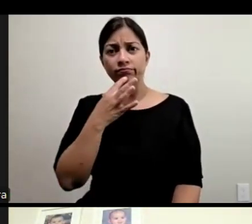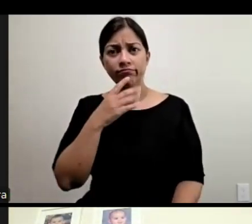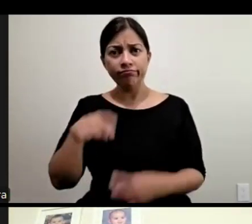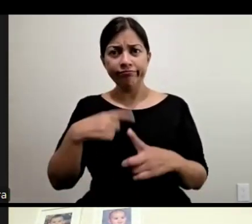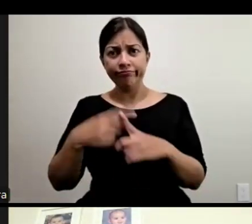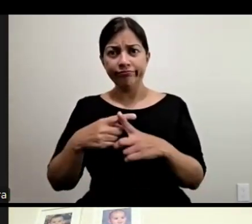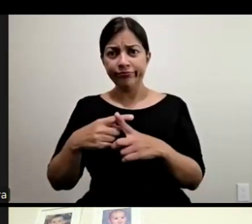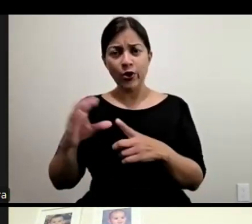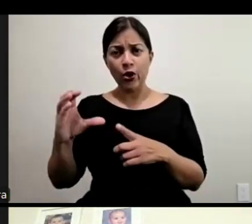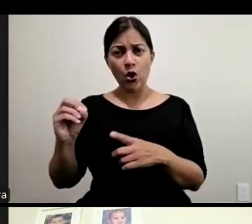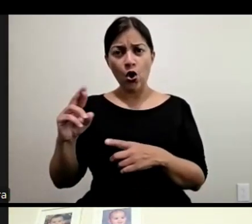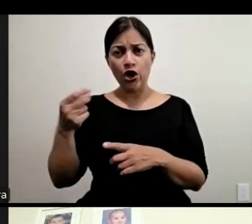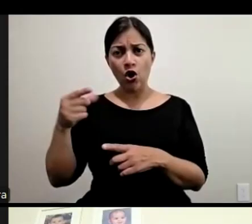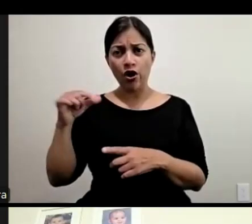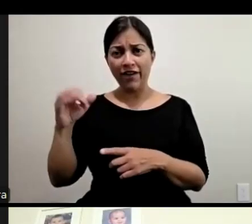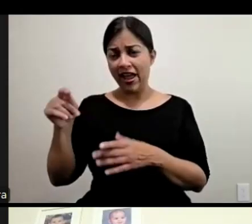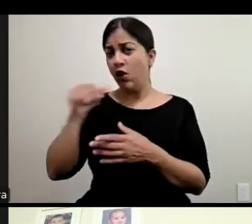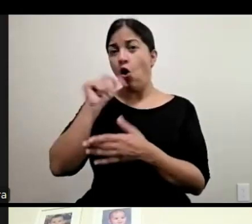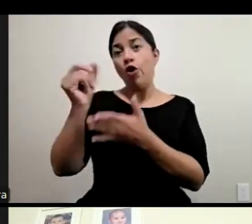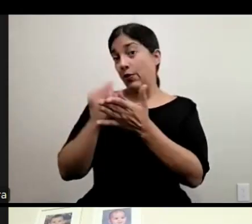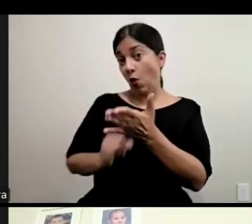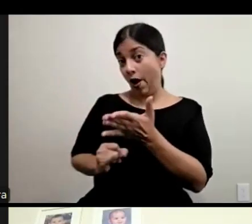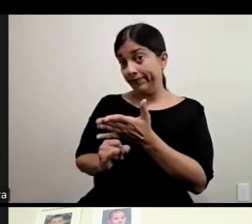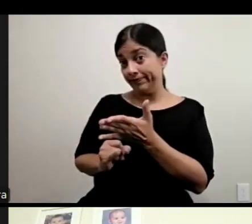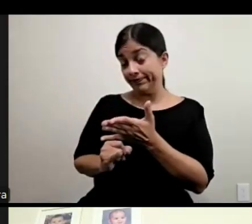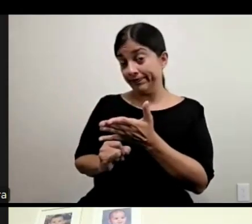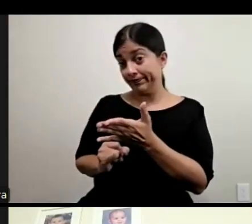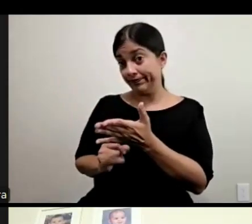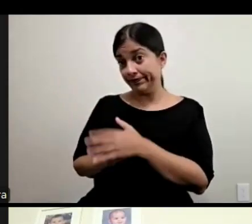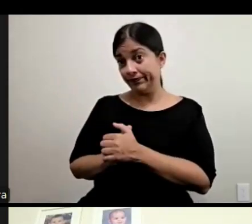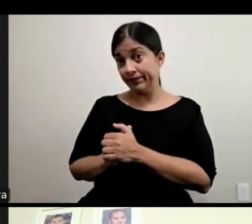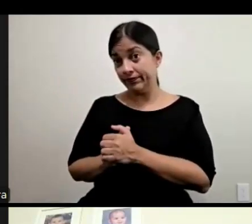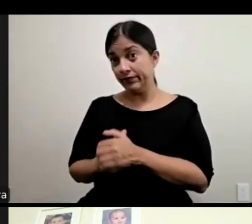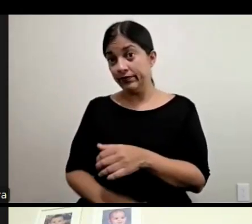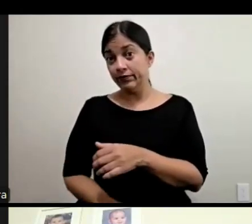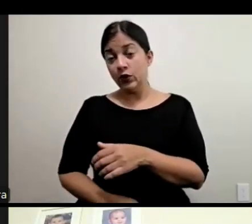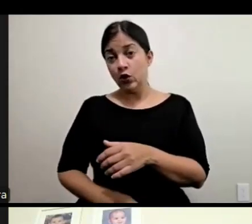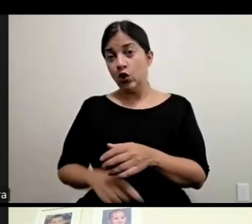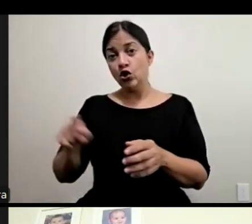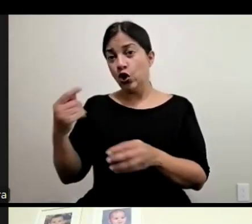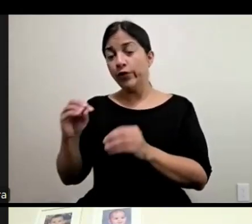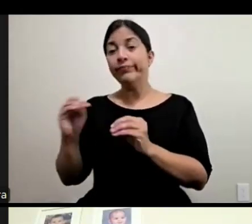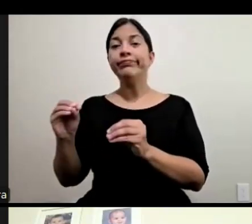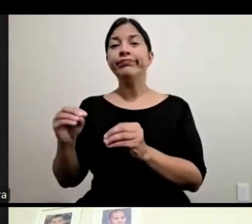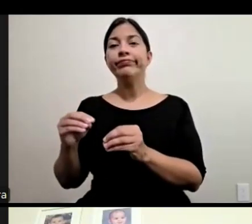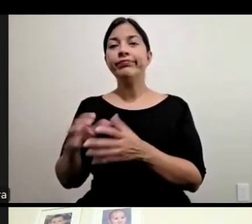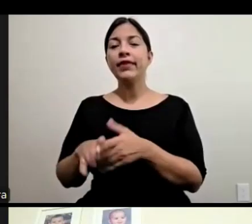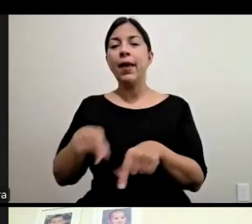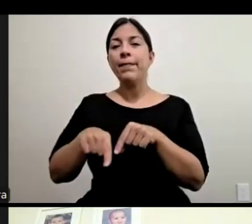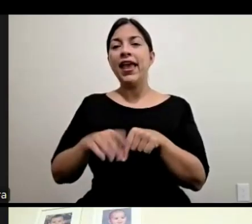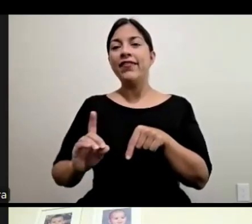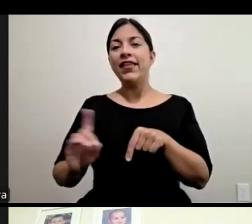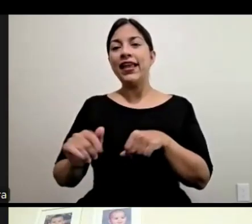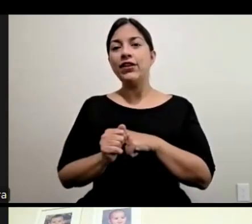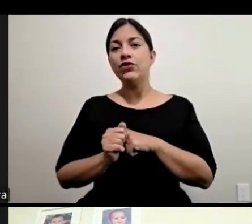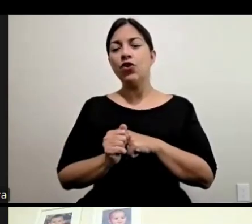ejemplo el siglo XVI, siglo XV, sino que se decía, pie derecho, arrastra el pie, no sé